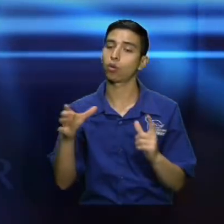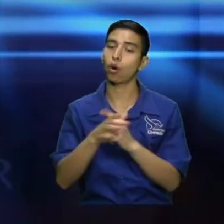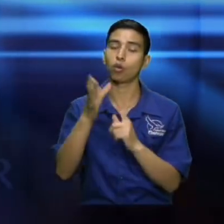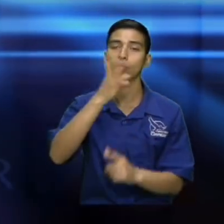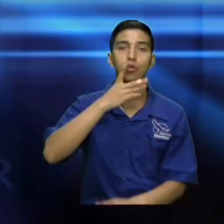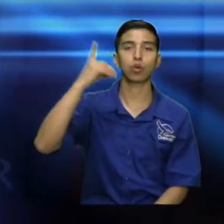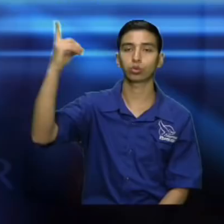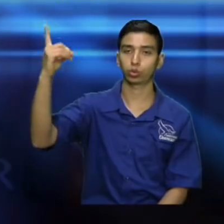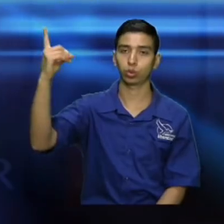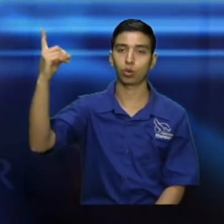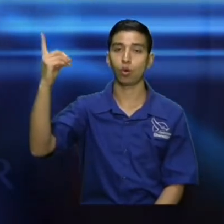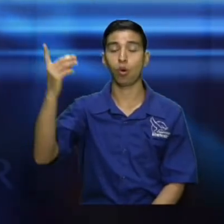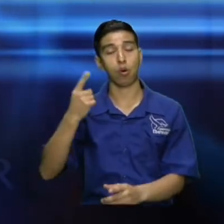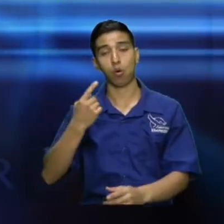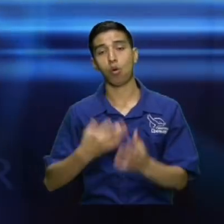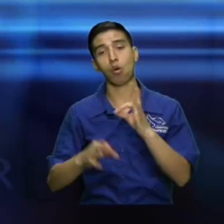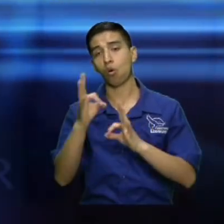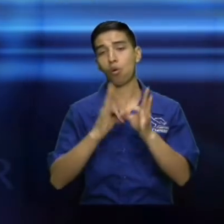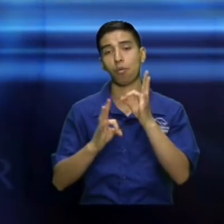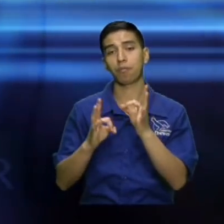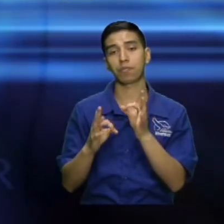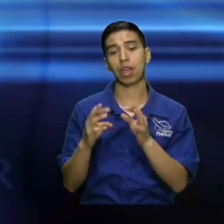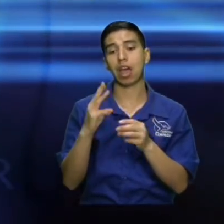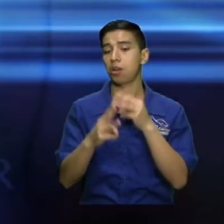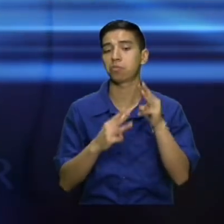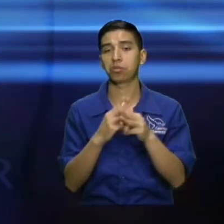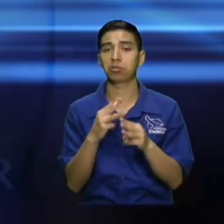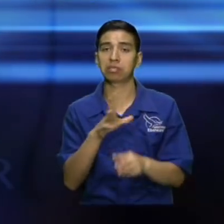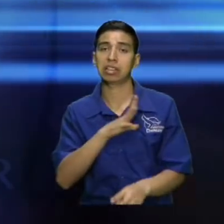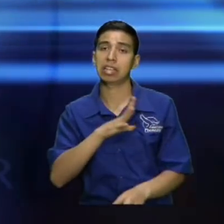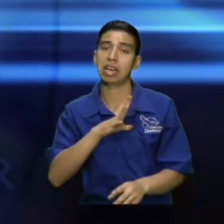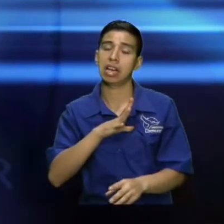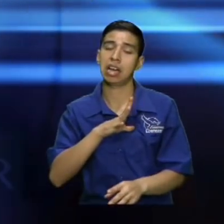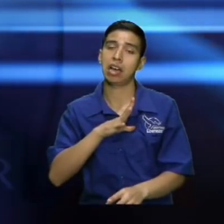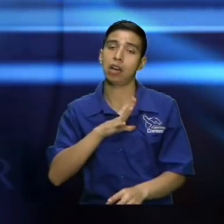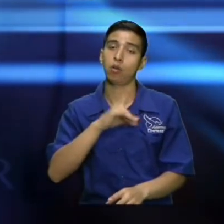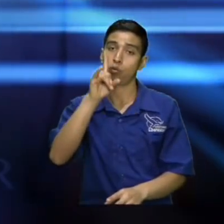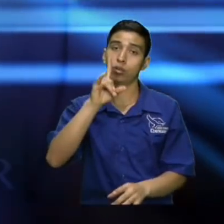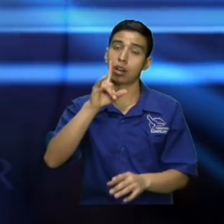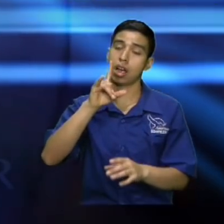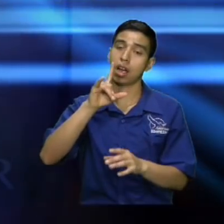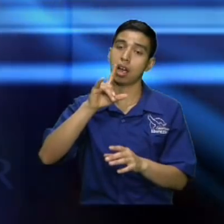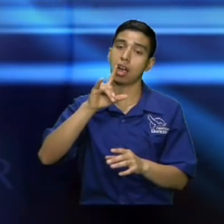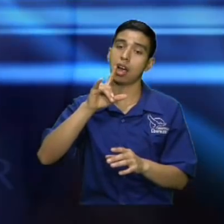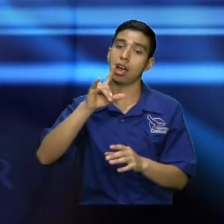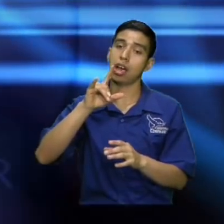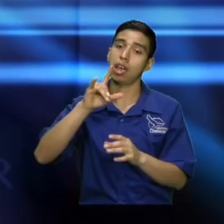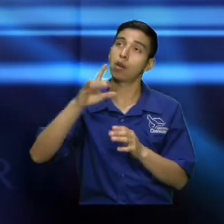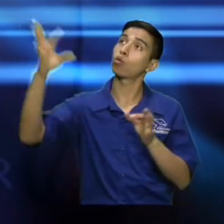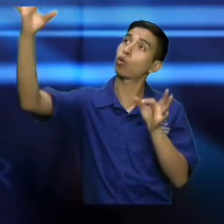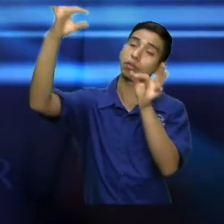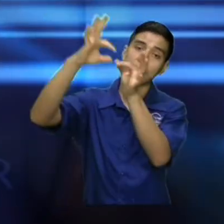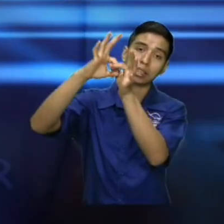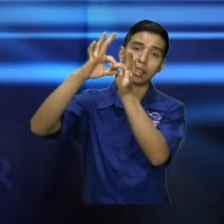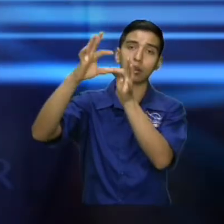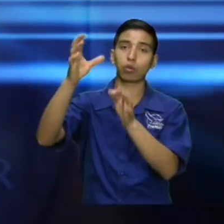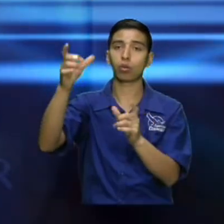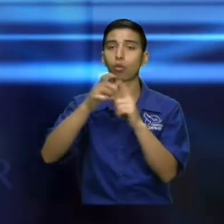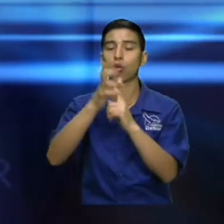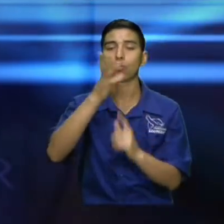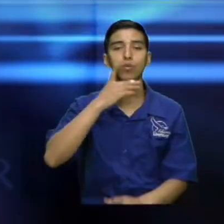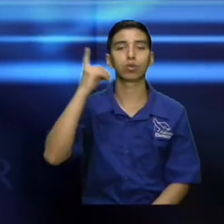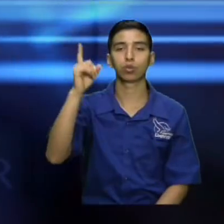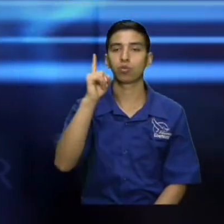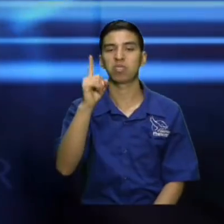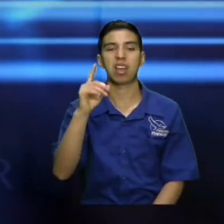Creador. Porque la humanidad, la relación que tenía con el Creador era incluso la forma como